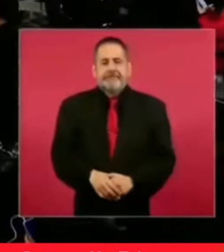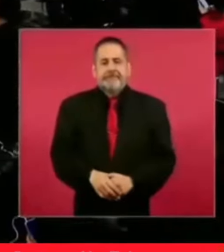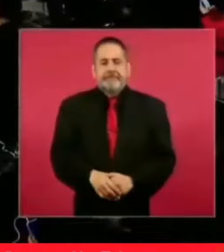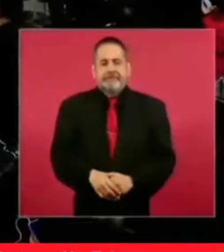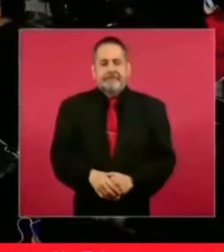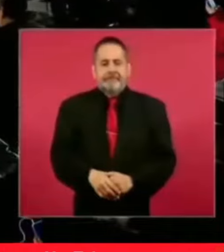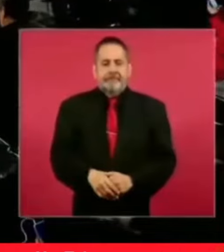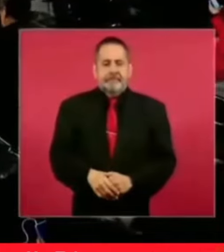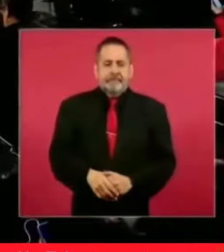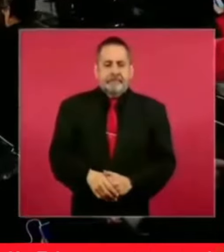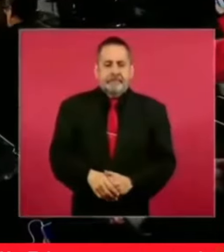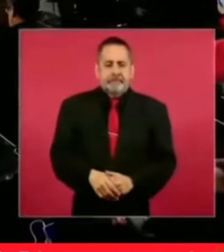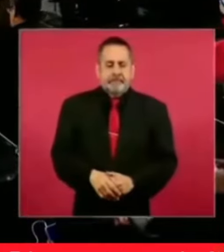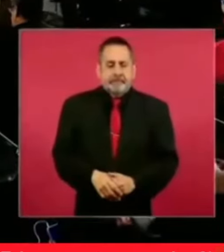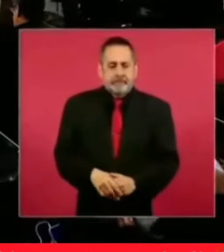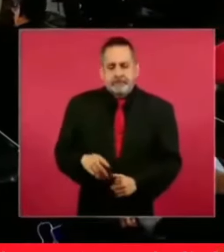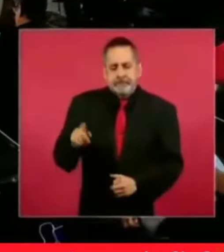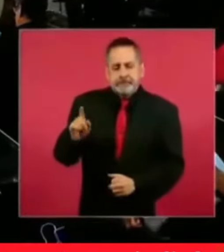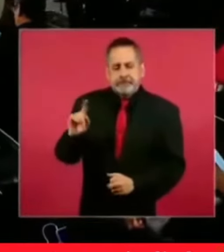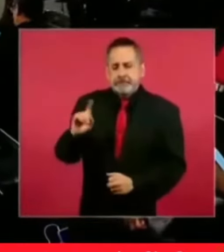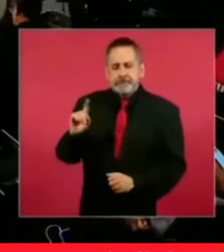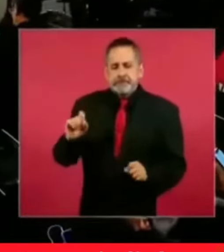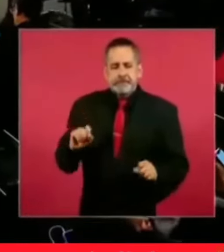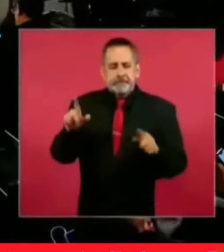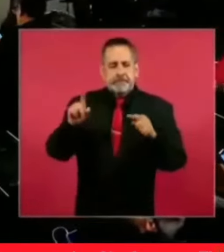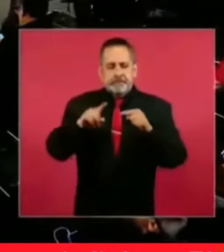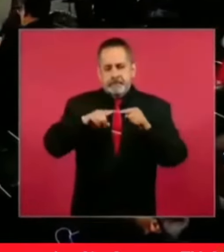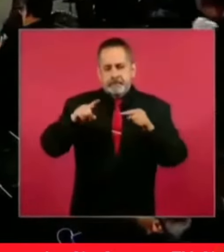No, pero este es